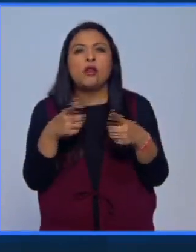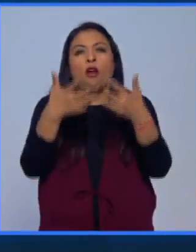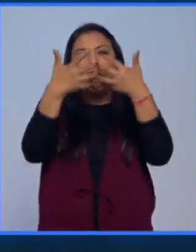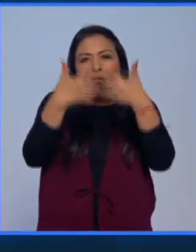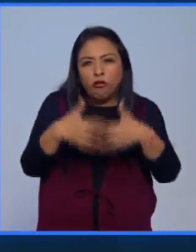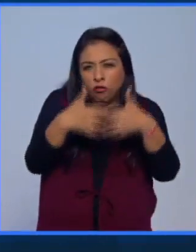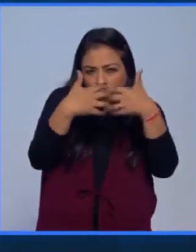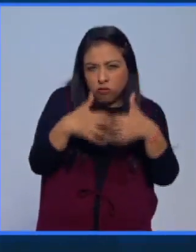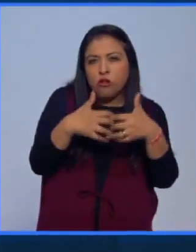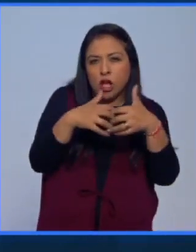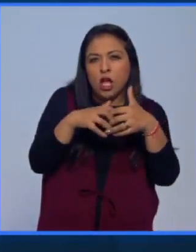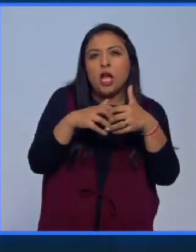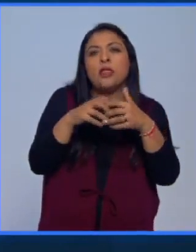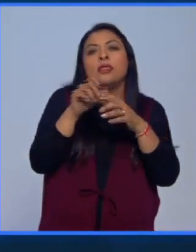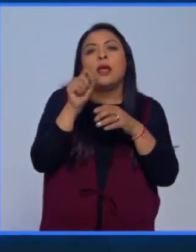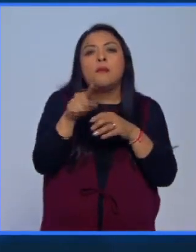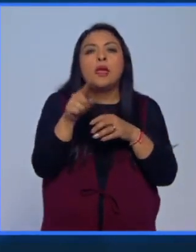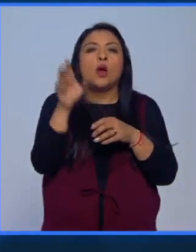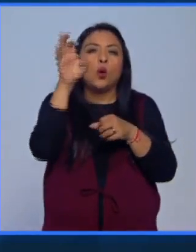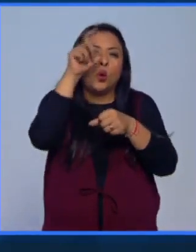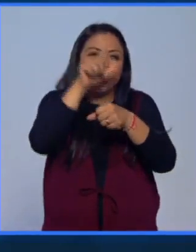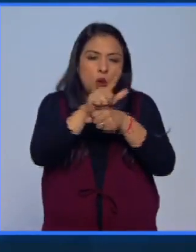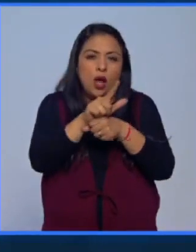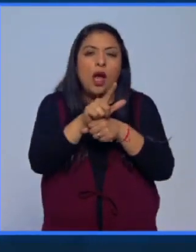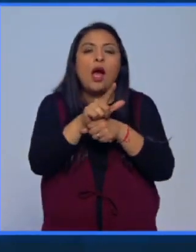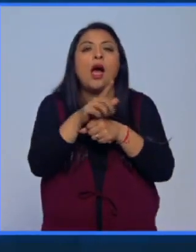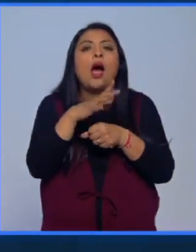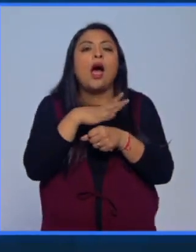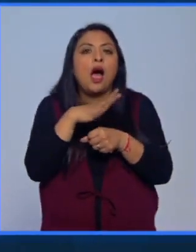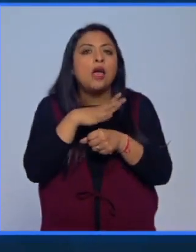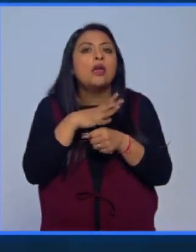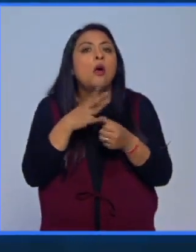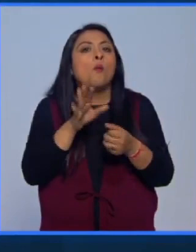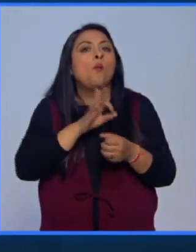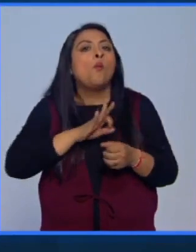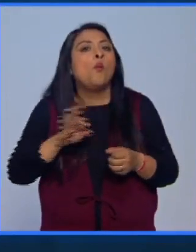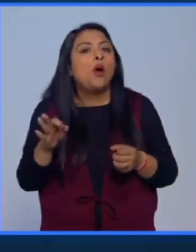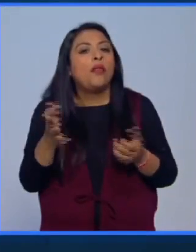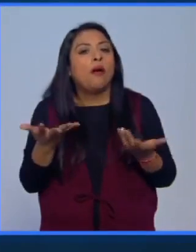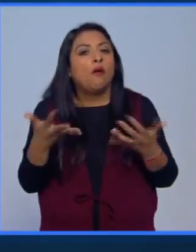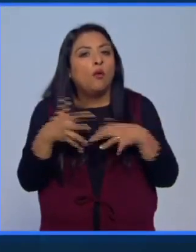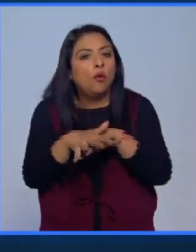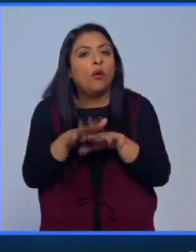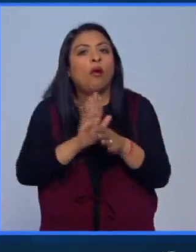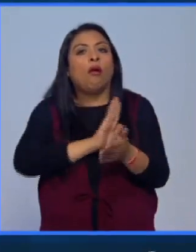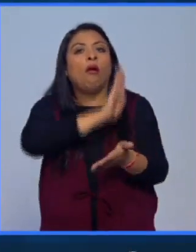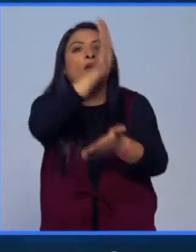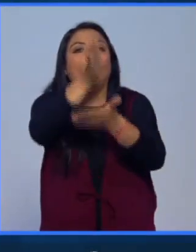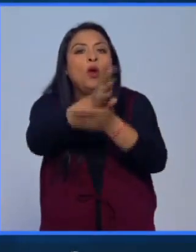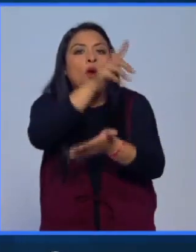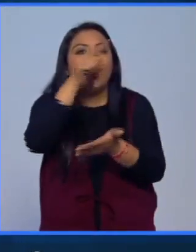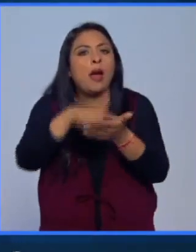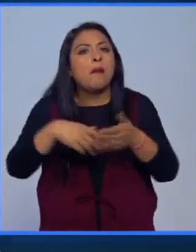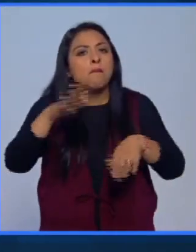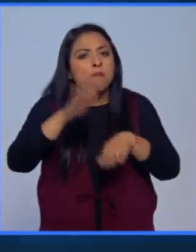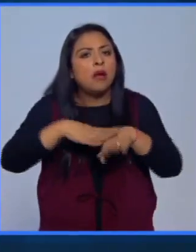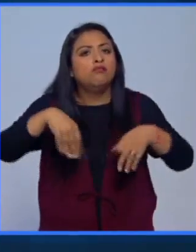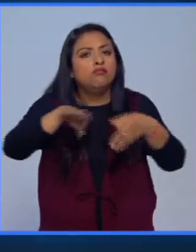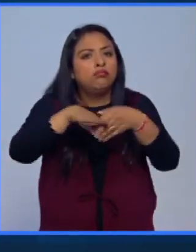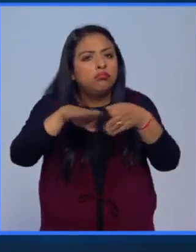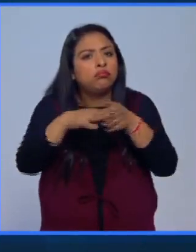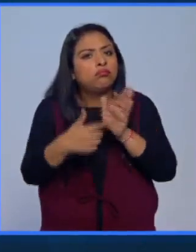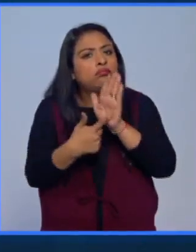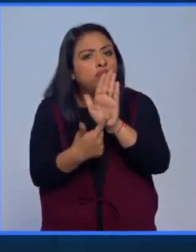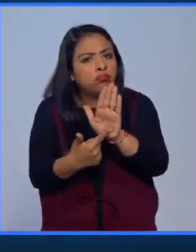industrias generales y nuestras industrias culturales en general tengan esa posibilidad de cruzar el charco con mayor frecuencia y mayores